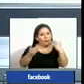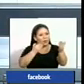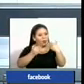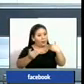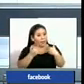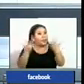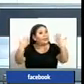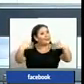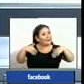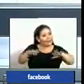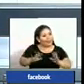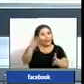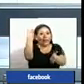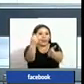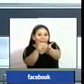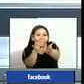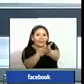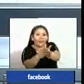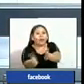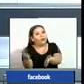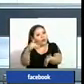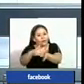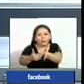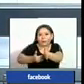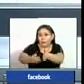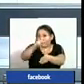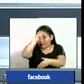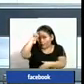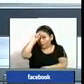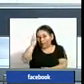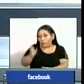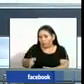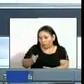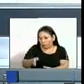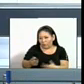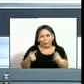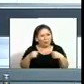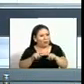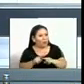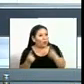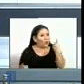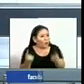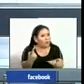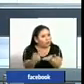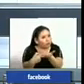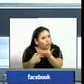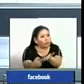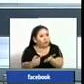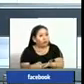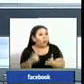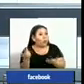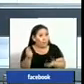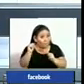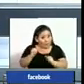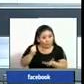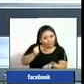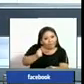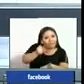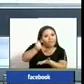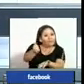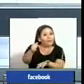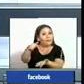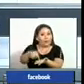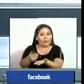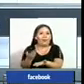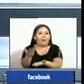Tras el anuncio de la fecha de inicio de operaciones del transporte público, el debate se centra en la continuidad de la entrega de la compensación al